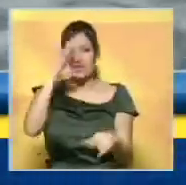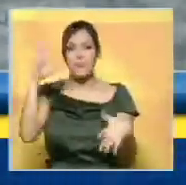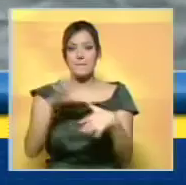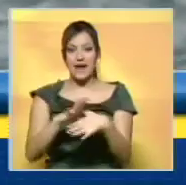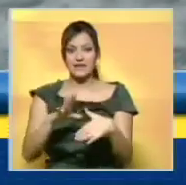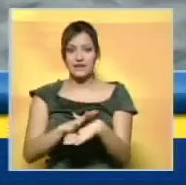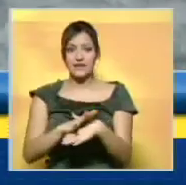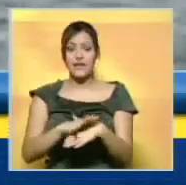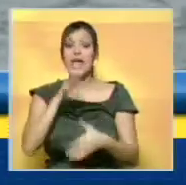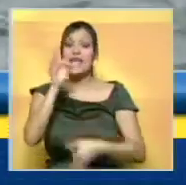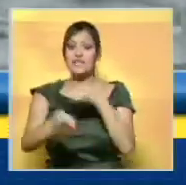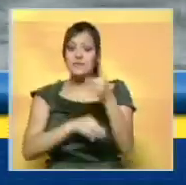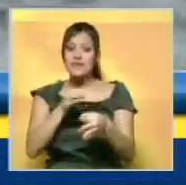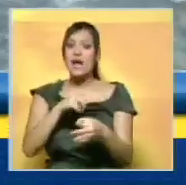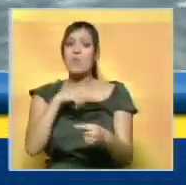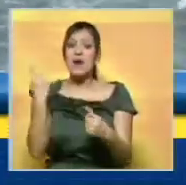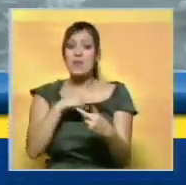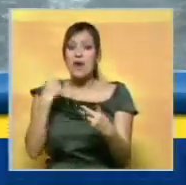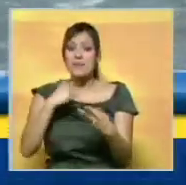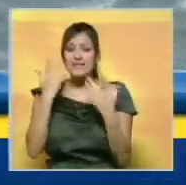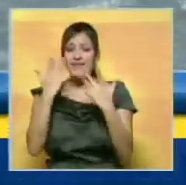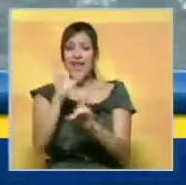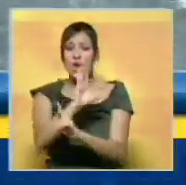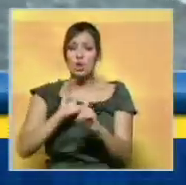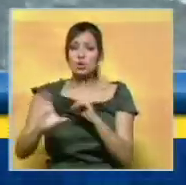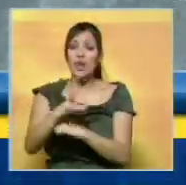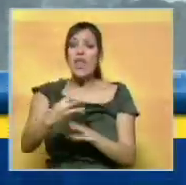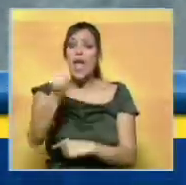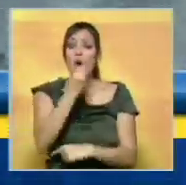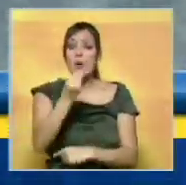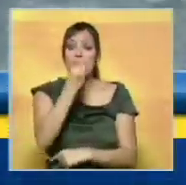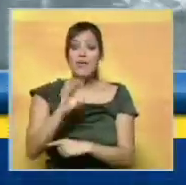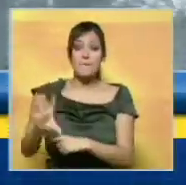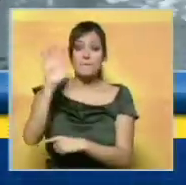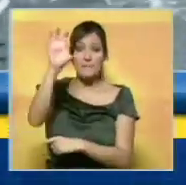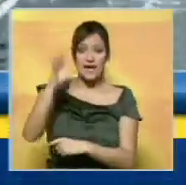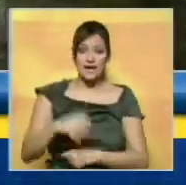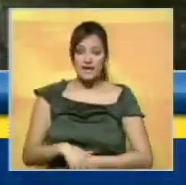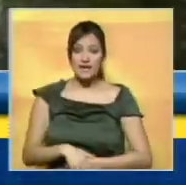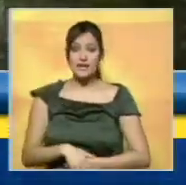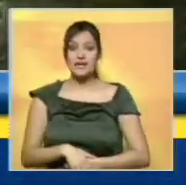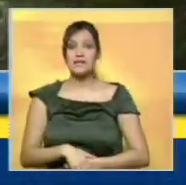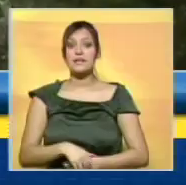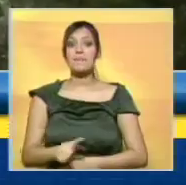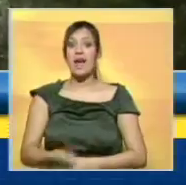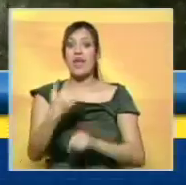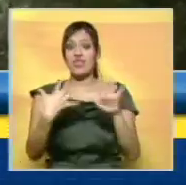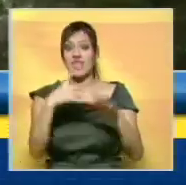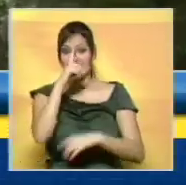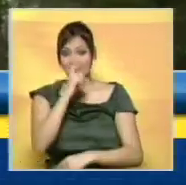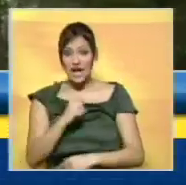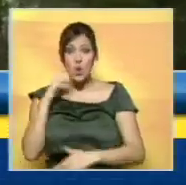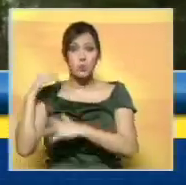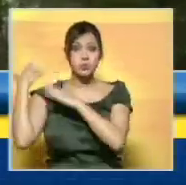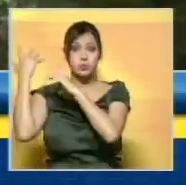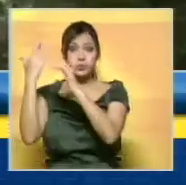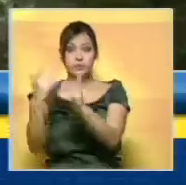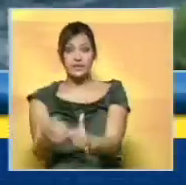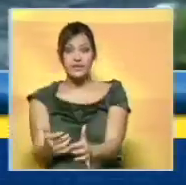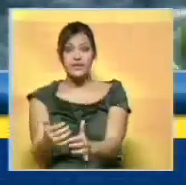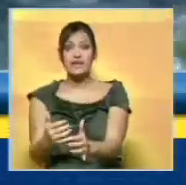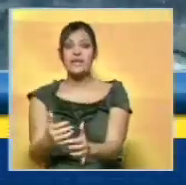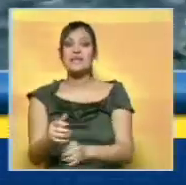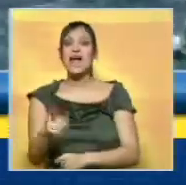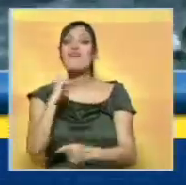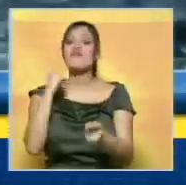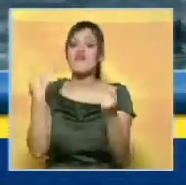Para los funcionarios, la masacre demuestra la cultura gastronómica de ese país. Desde hace décadas se cazan delfines en Taiji, donde